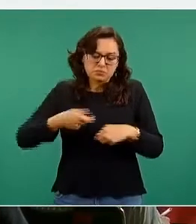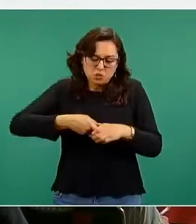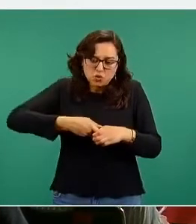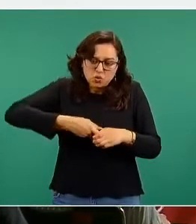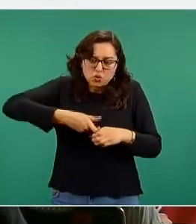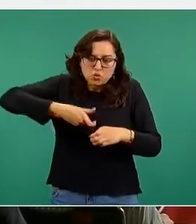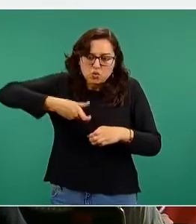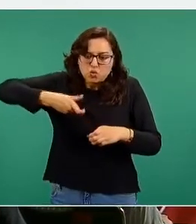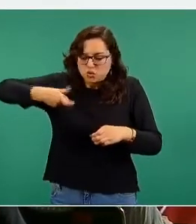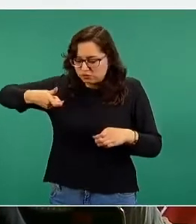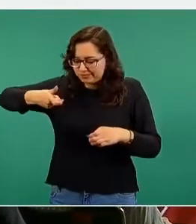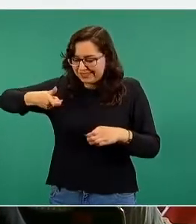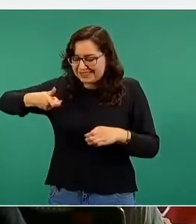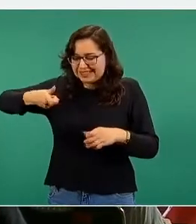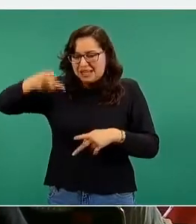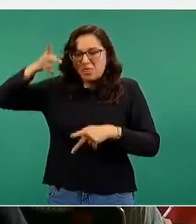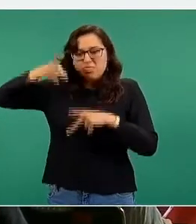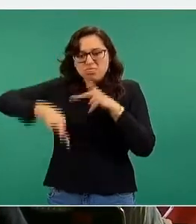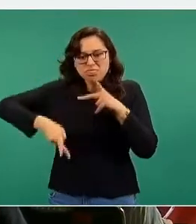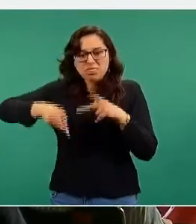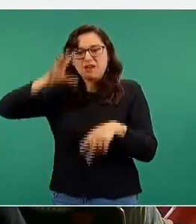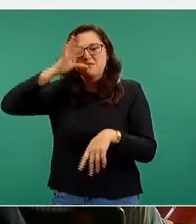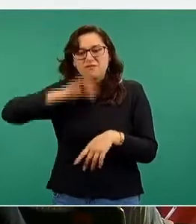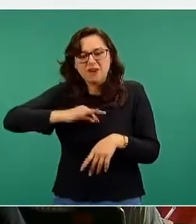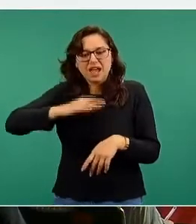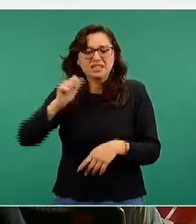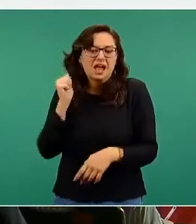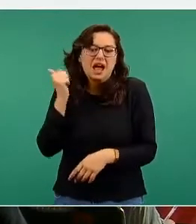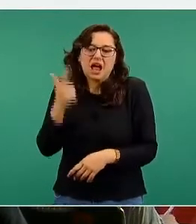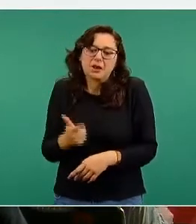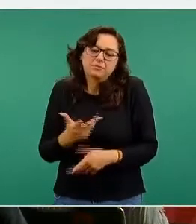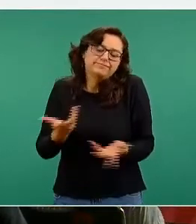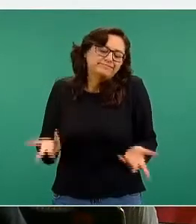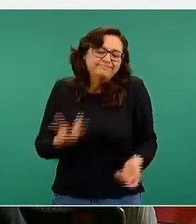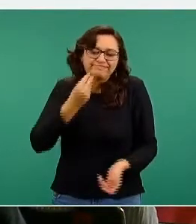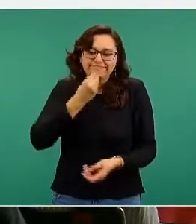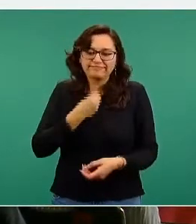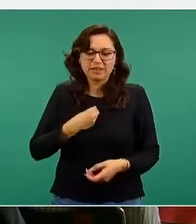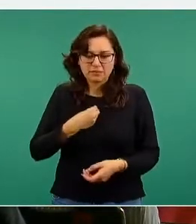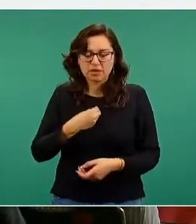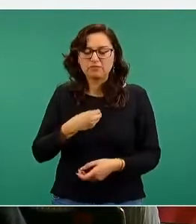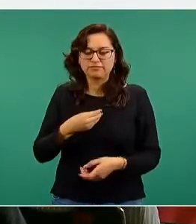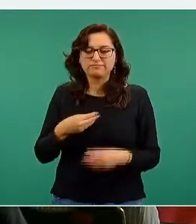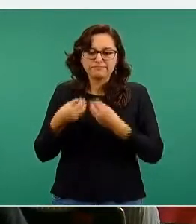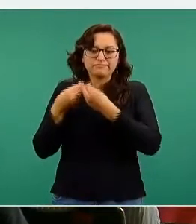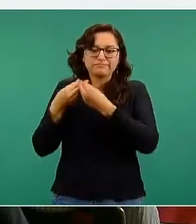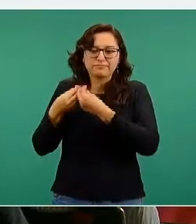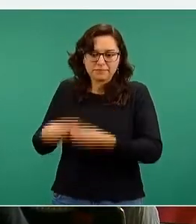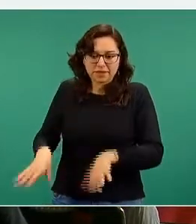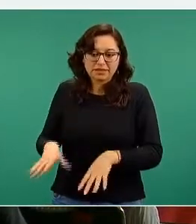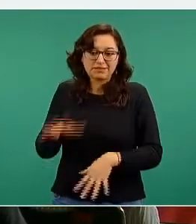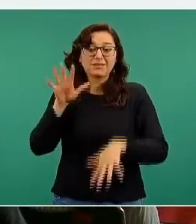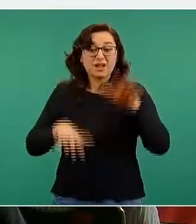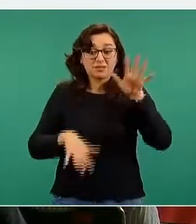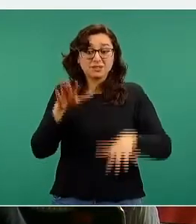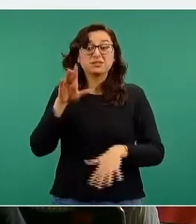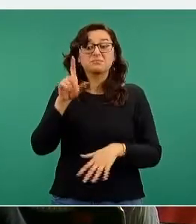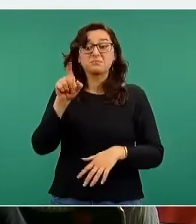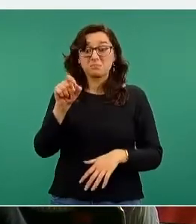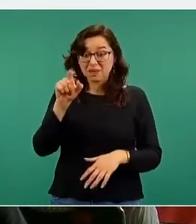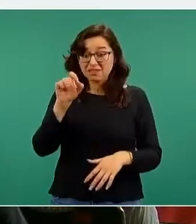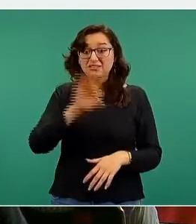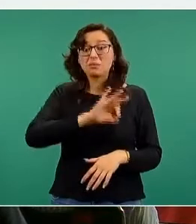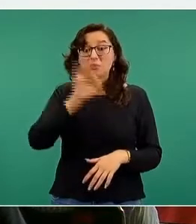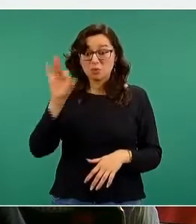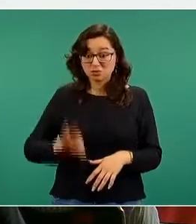hecho, en cualquier programa de vacunación se estima que podría existir hasta un 20% de desperdicio por este